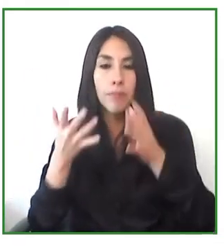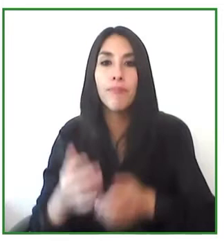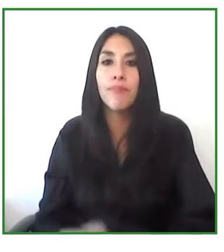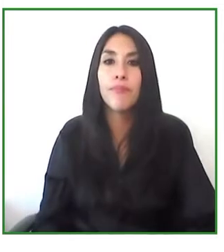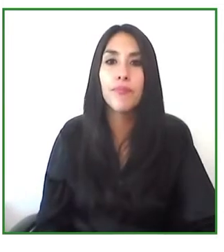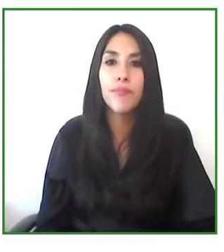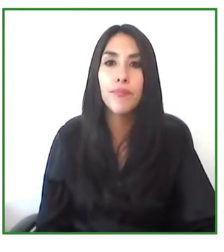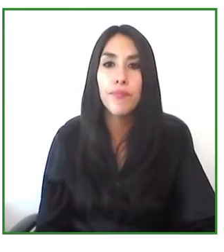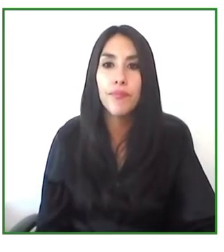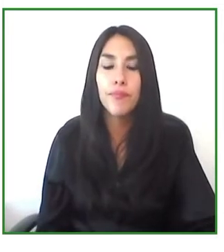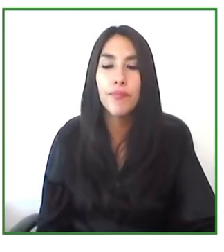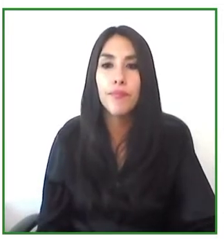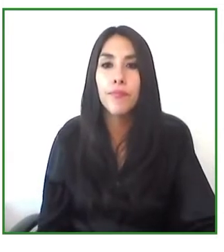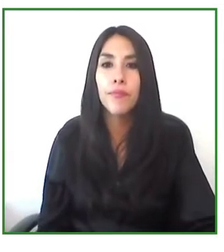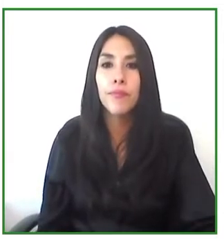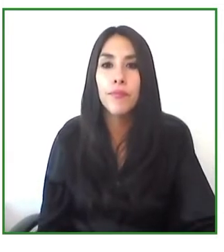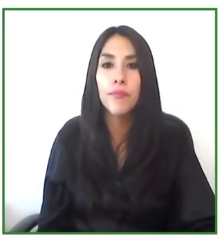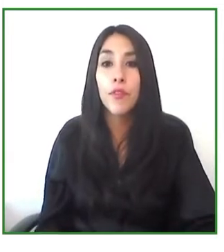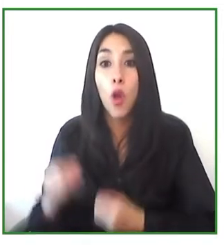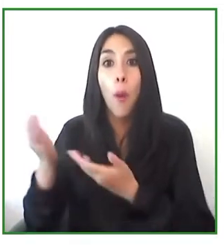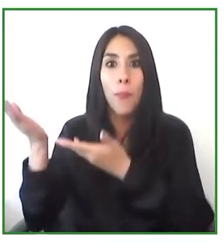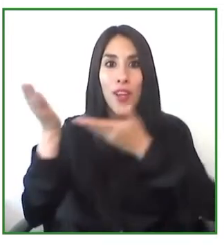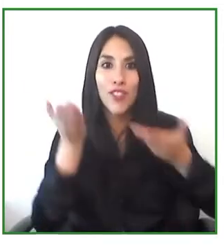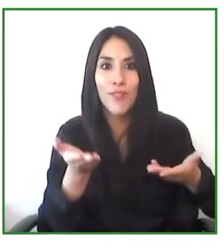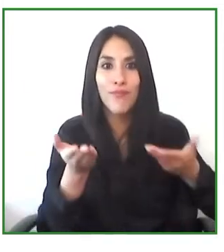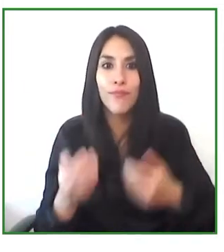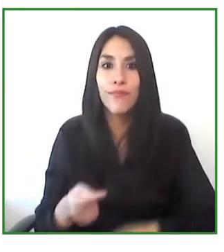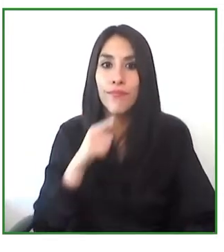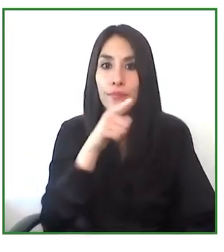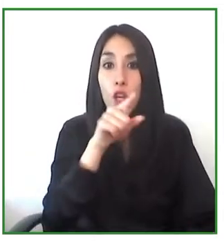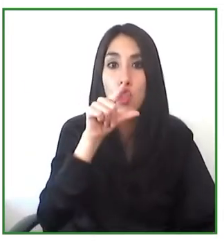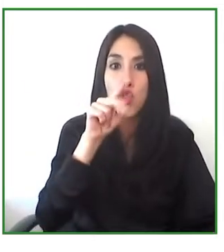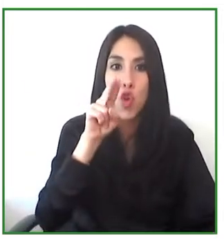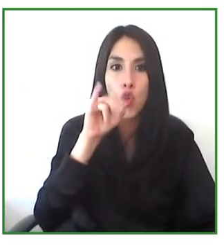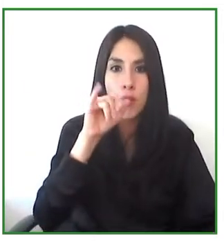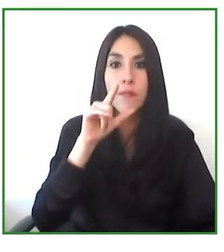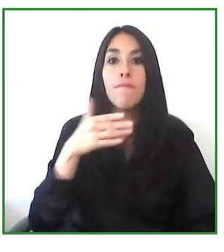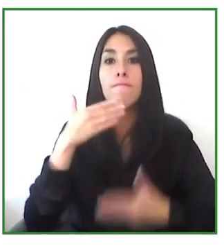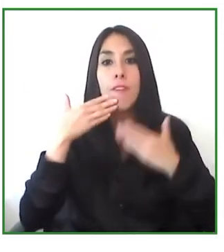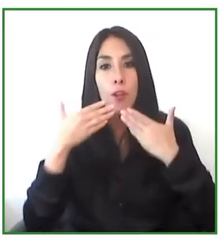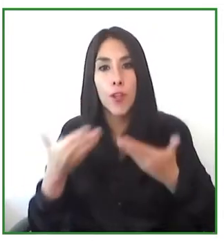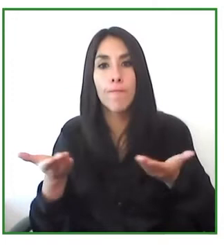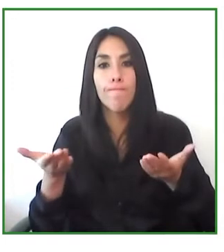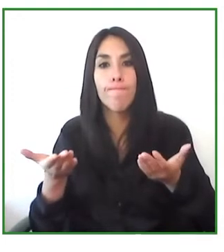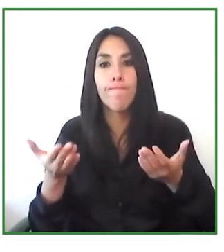Muchas gracias, Ingrid. Un placer estar acá con ustedes.